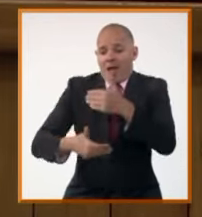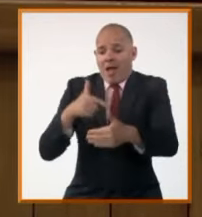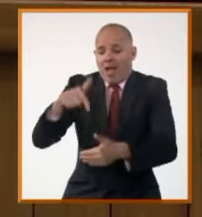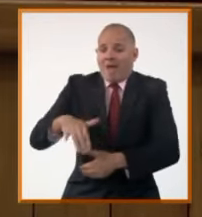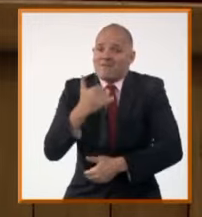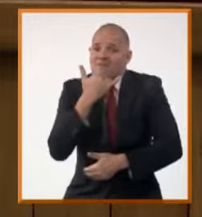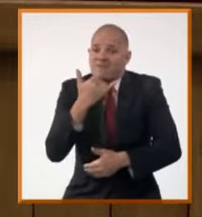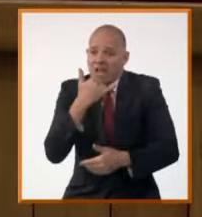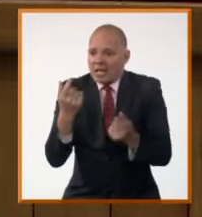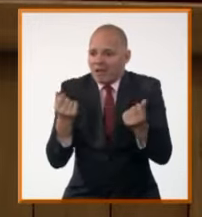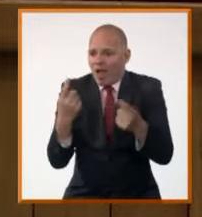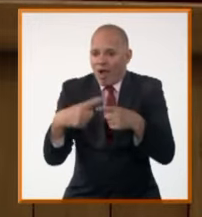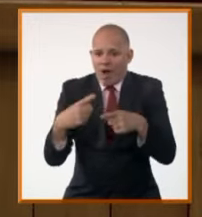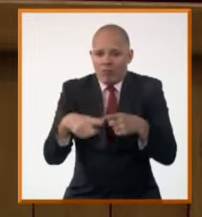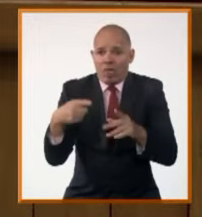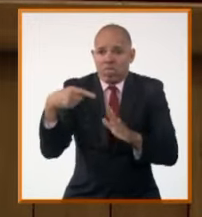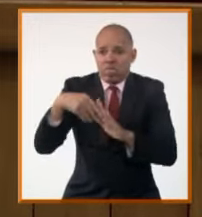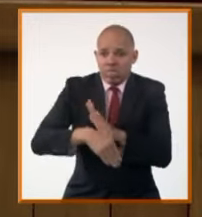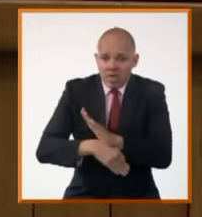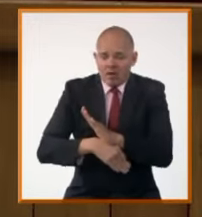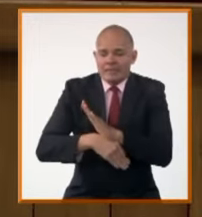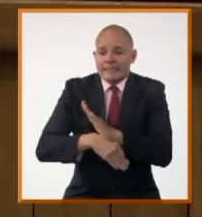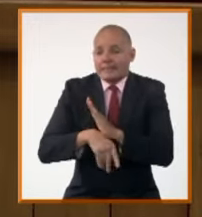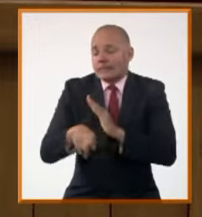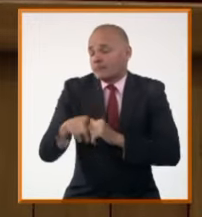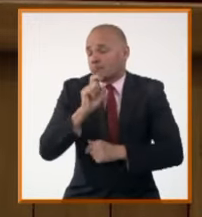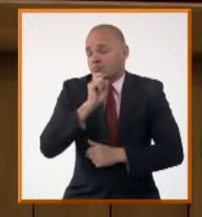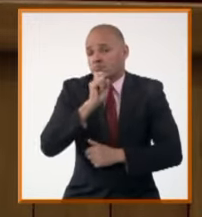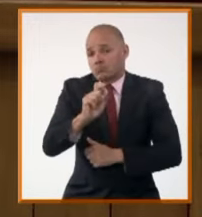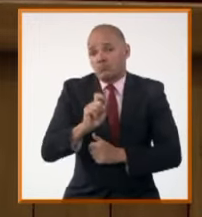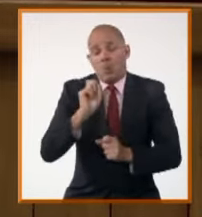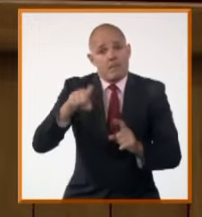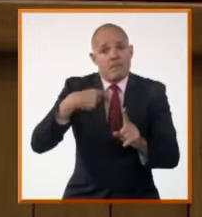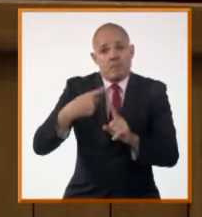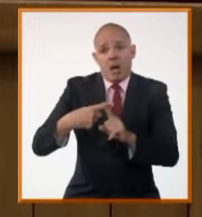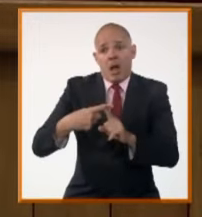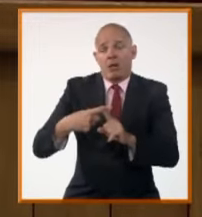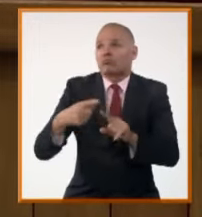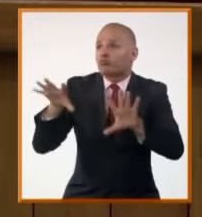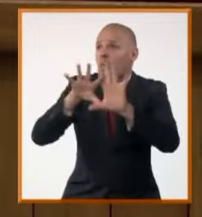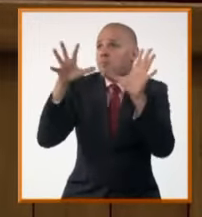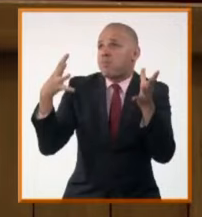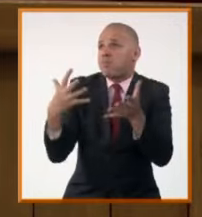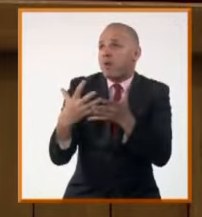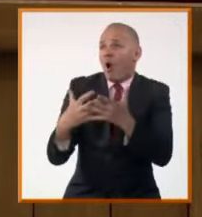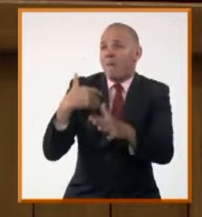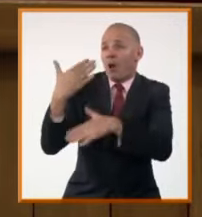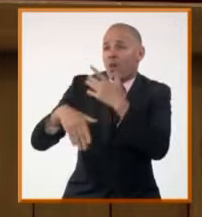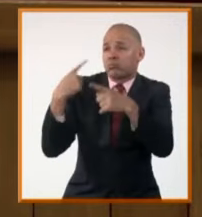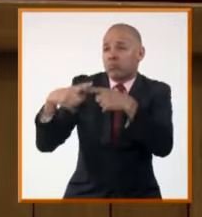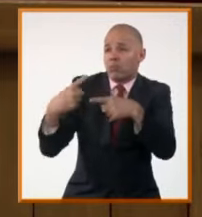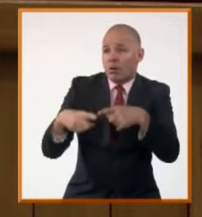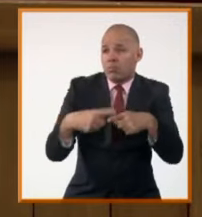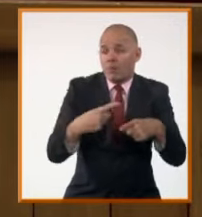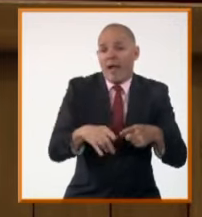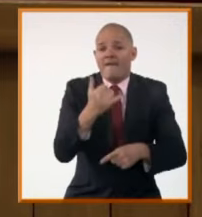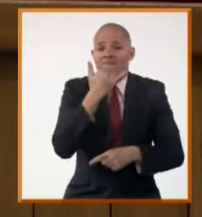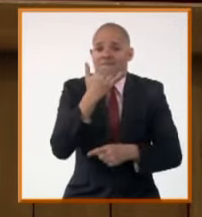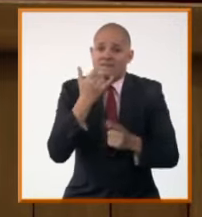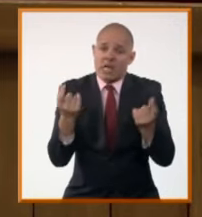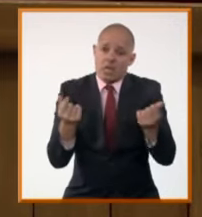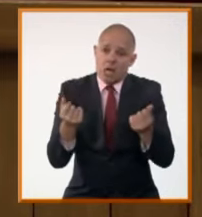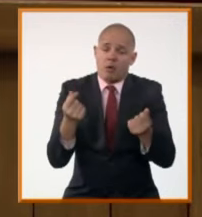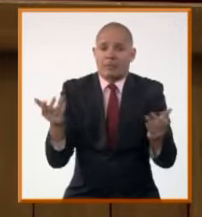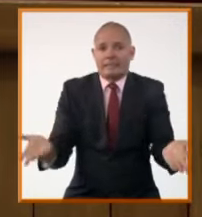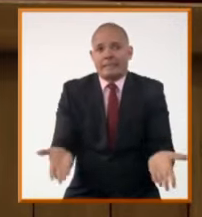dejado esa crisis, más el resto de los conflictos globales que inciden en la economía mundial, en el